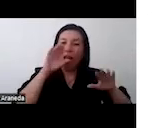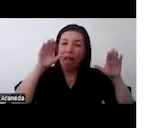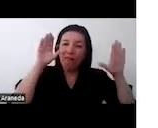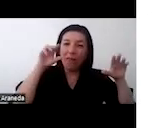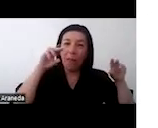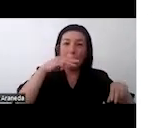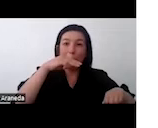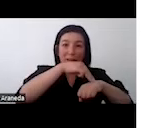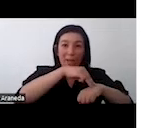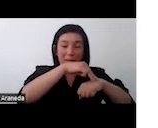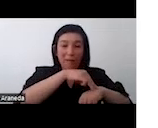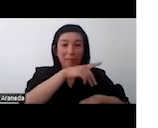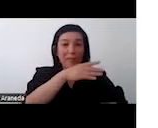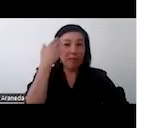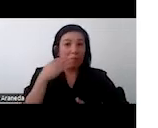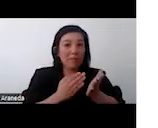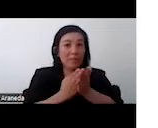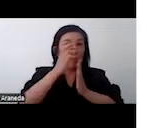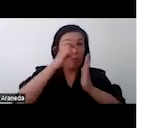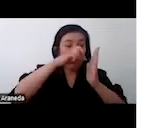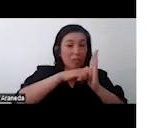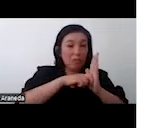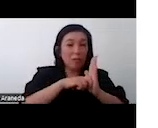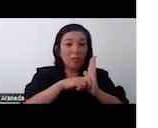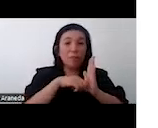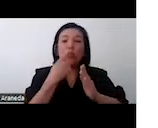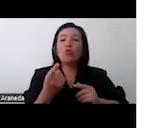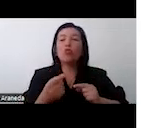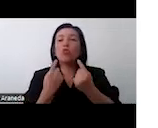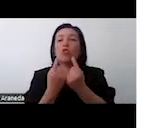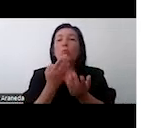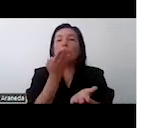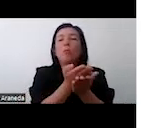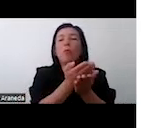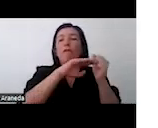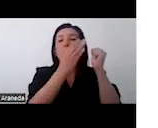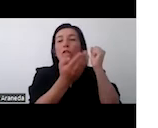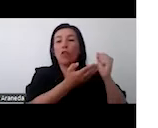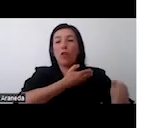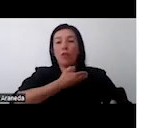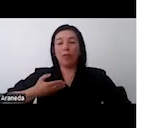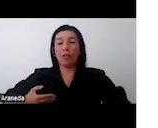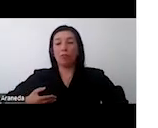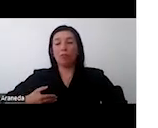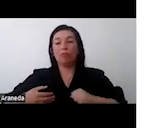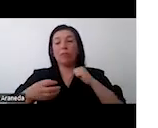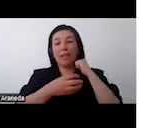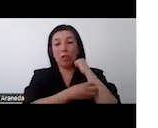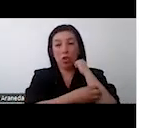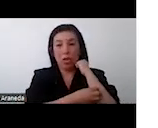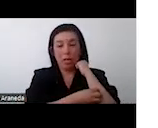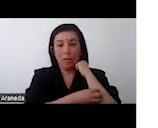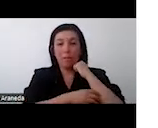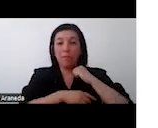generar ese proyecto, nosotros lo postulamos a un fondo del gobierno regional, en